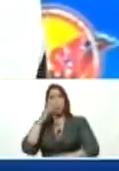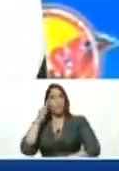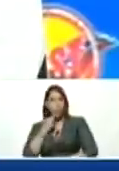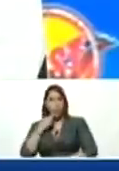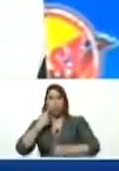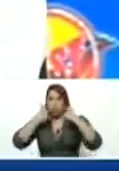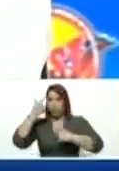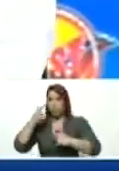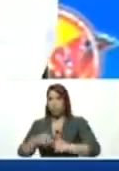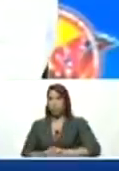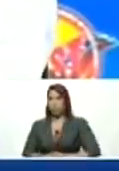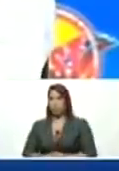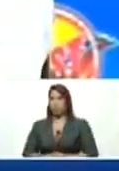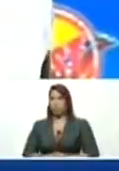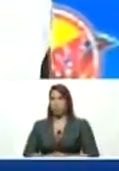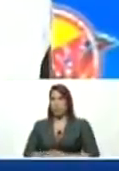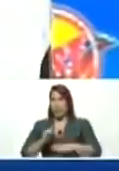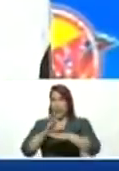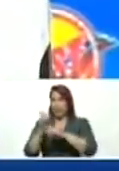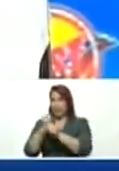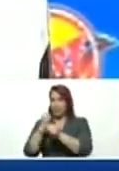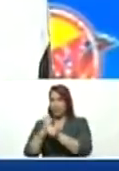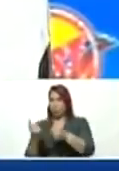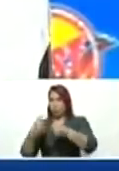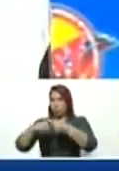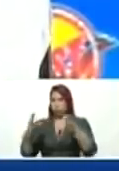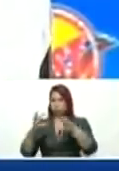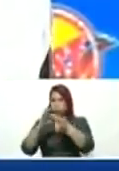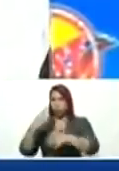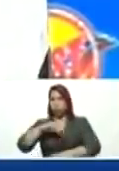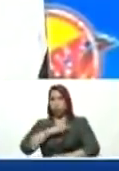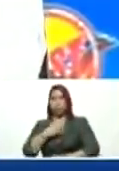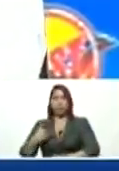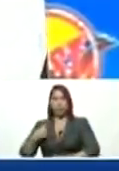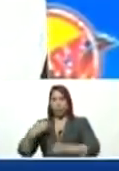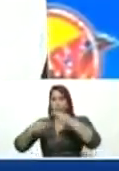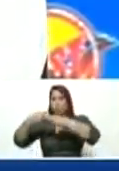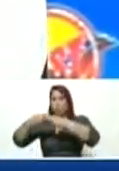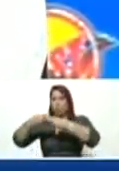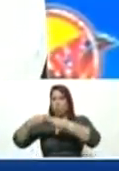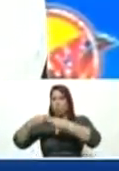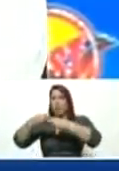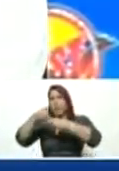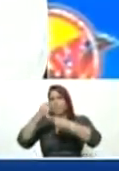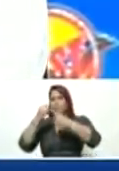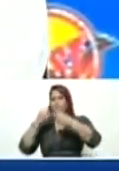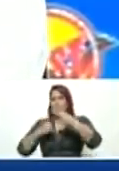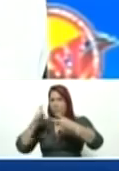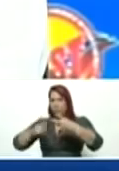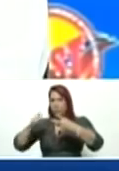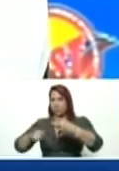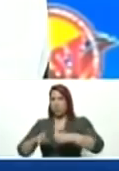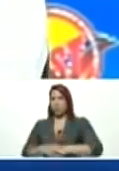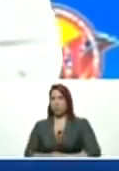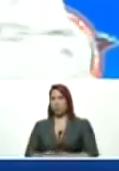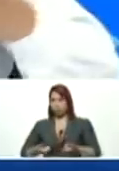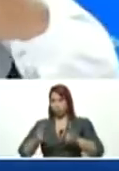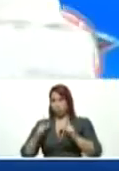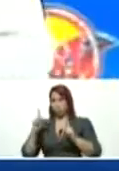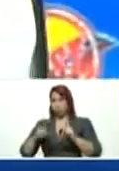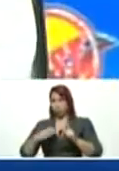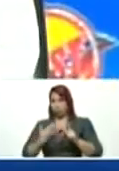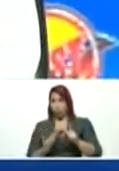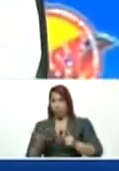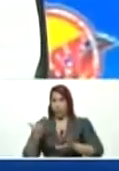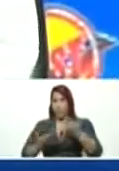chavista 'salva trabajador presidente nosotros queremos construir esa herramienta necesaria que permita que podamos